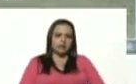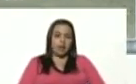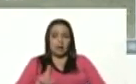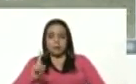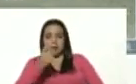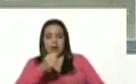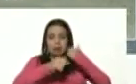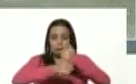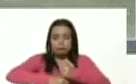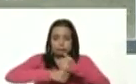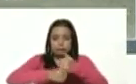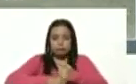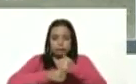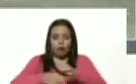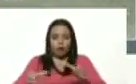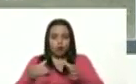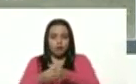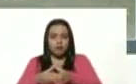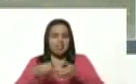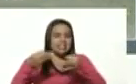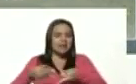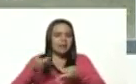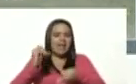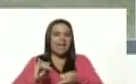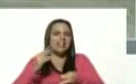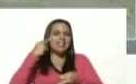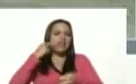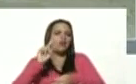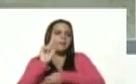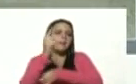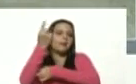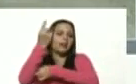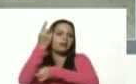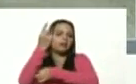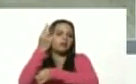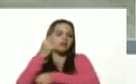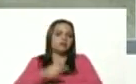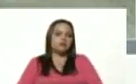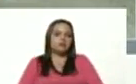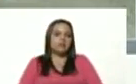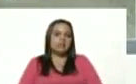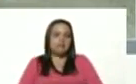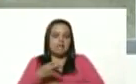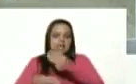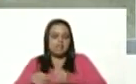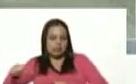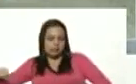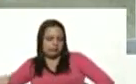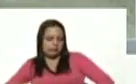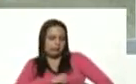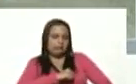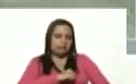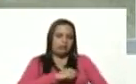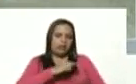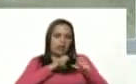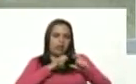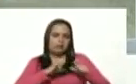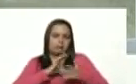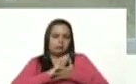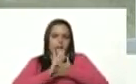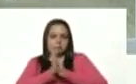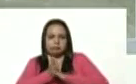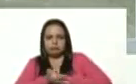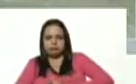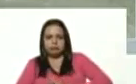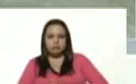de caballería. Siempre iba el negro de primero. Y le metieron un lanzazo que le atravesó el corazón.